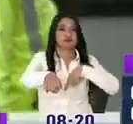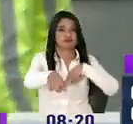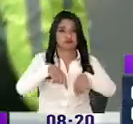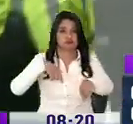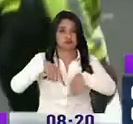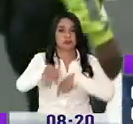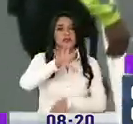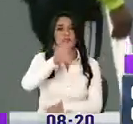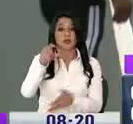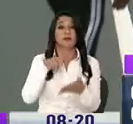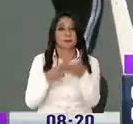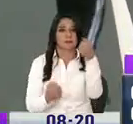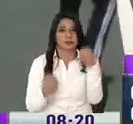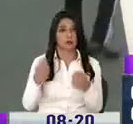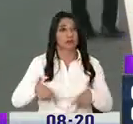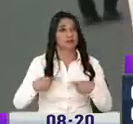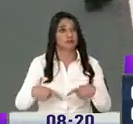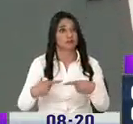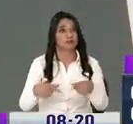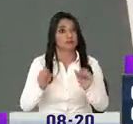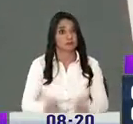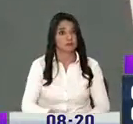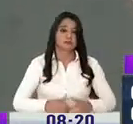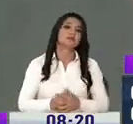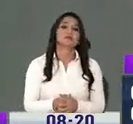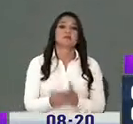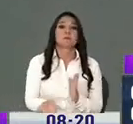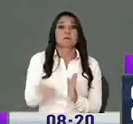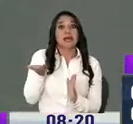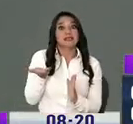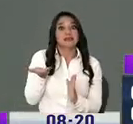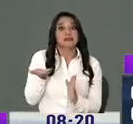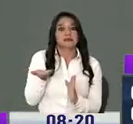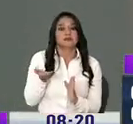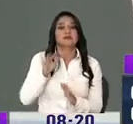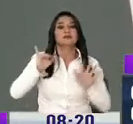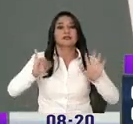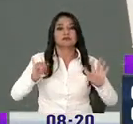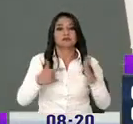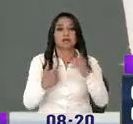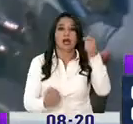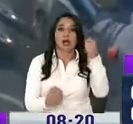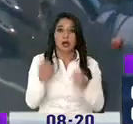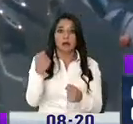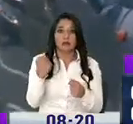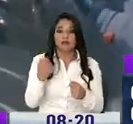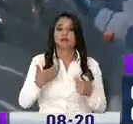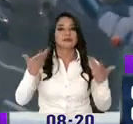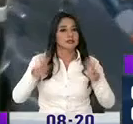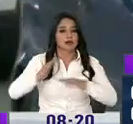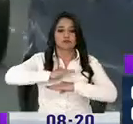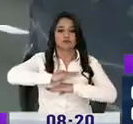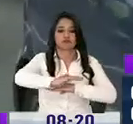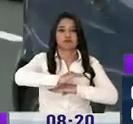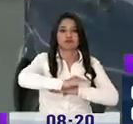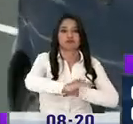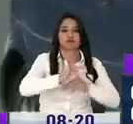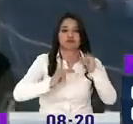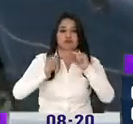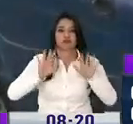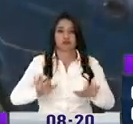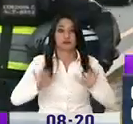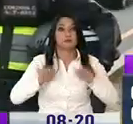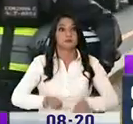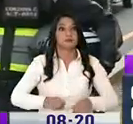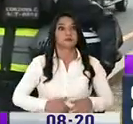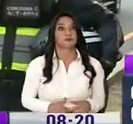de 50.000 vehículos por día, cifra que se incrementaría con al menos 6.000 autos más una vez que concluyan varias construcciones de la